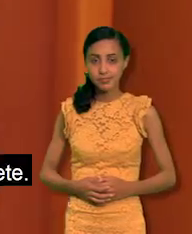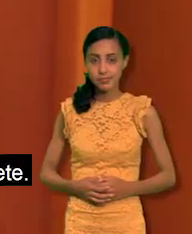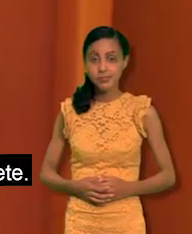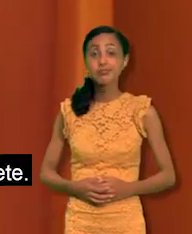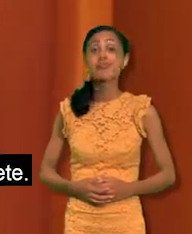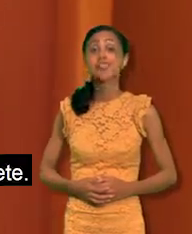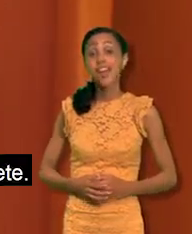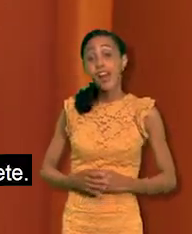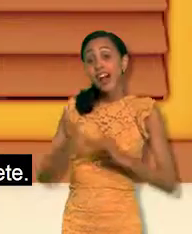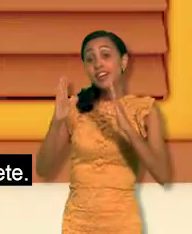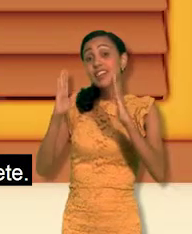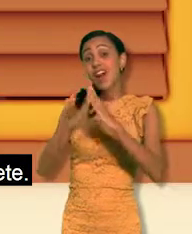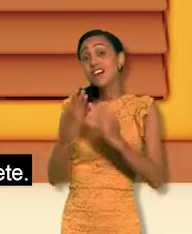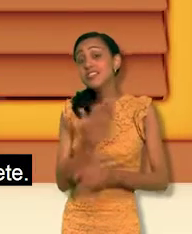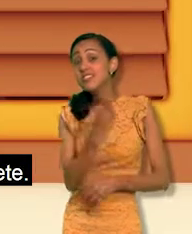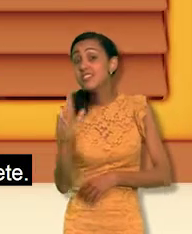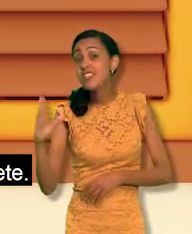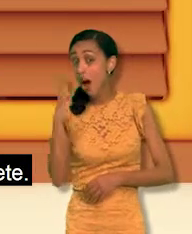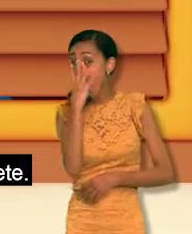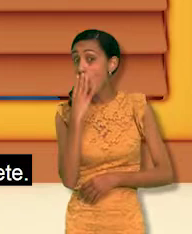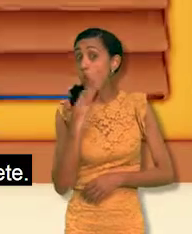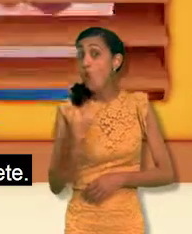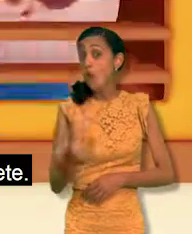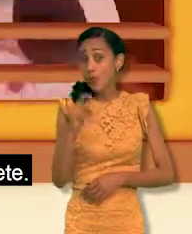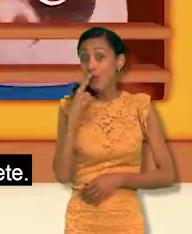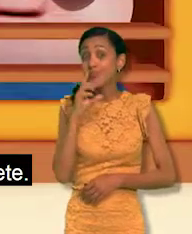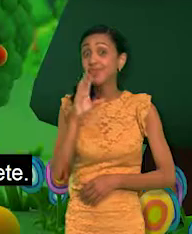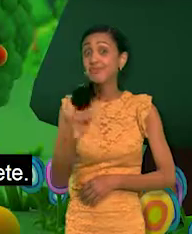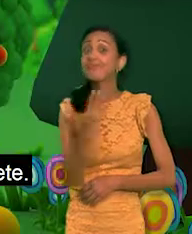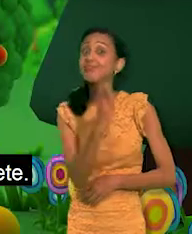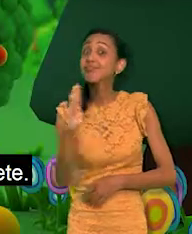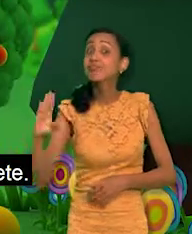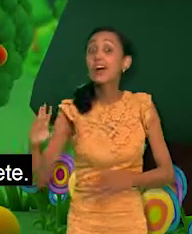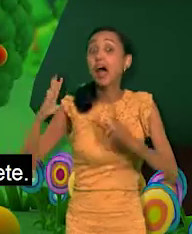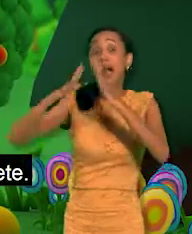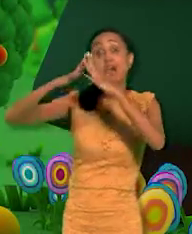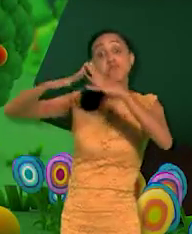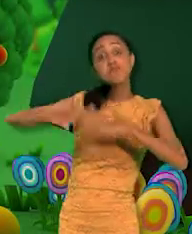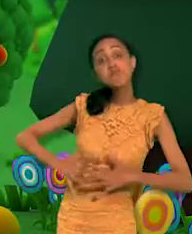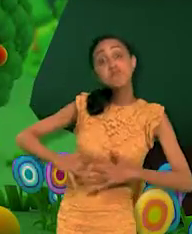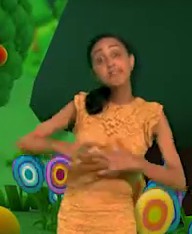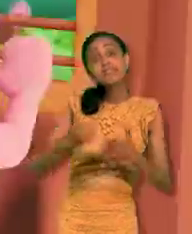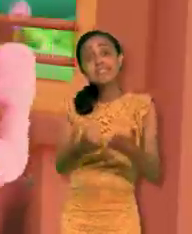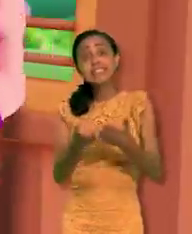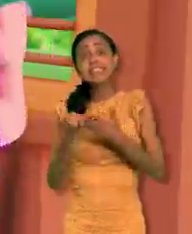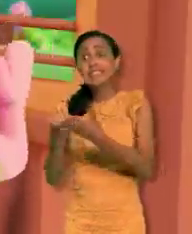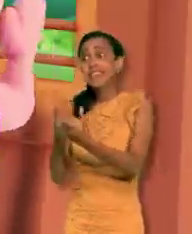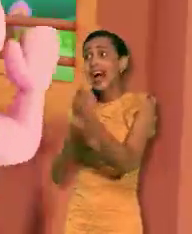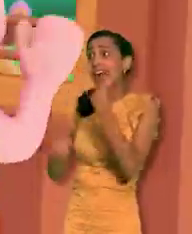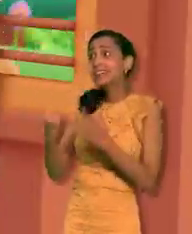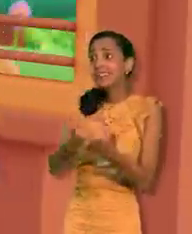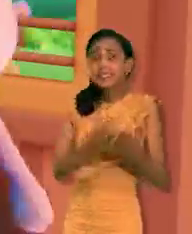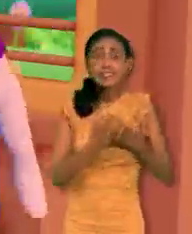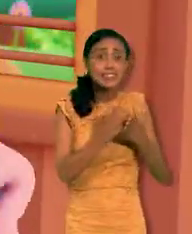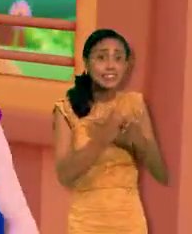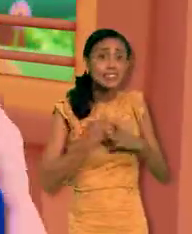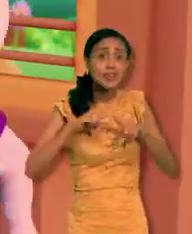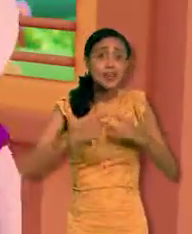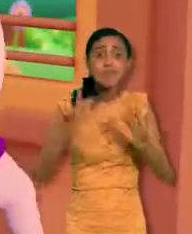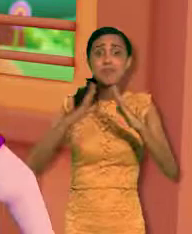¡Abran la puerta, filetes! ¡O la casa se va al garete! ¡Auxilio!